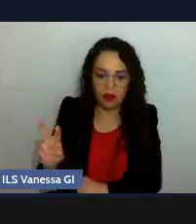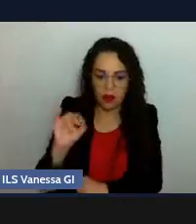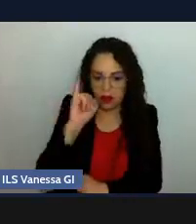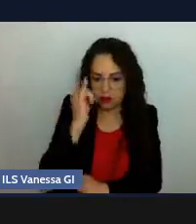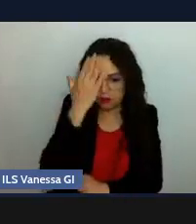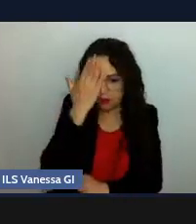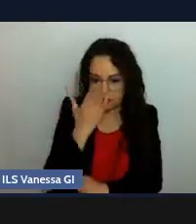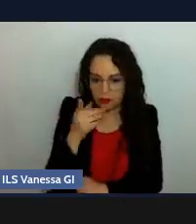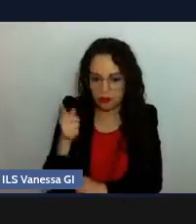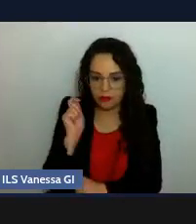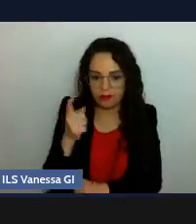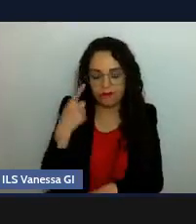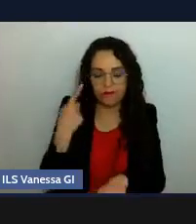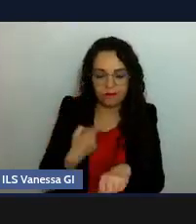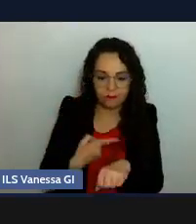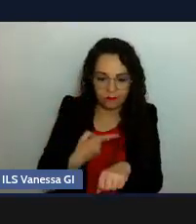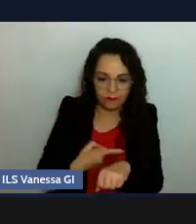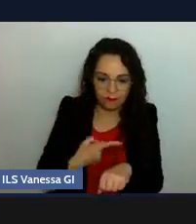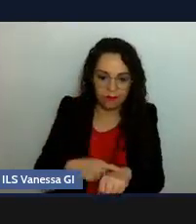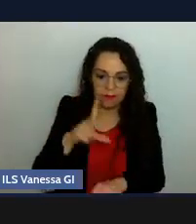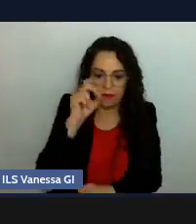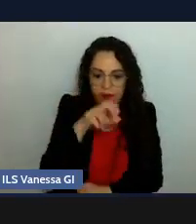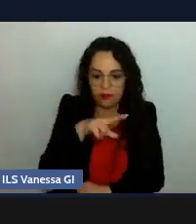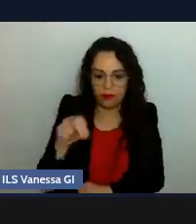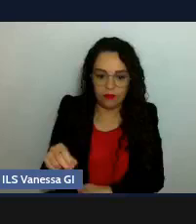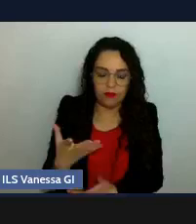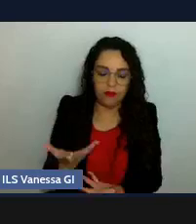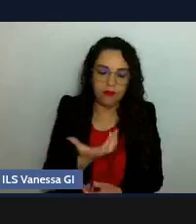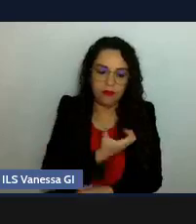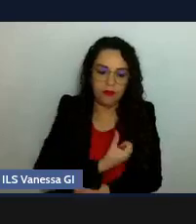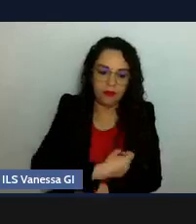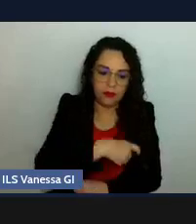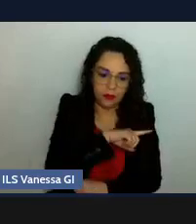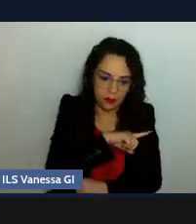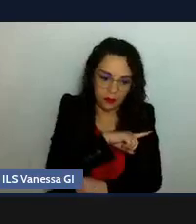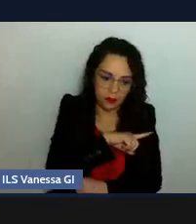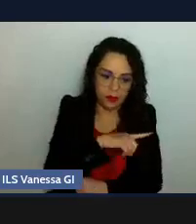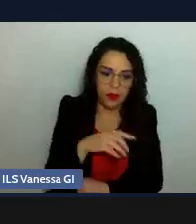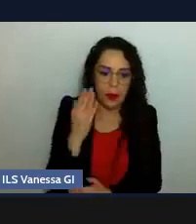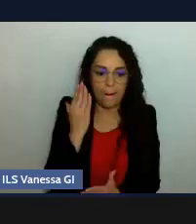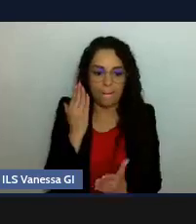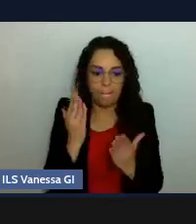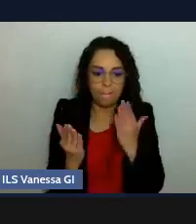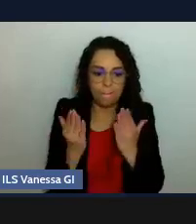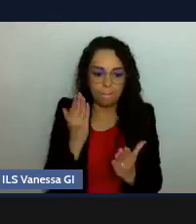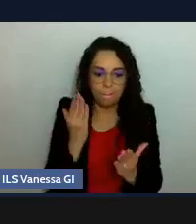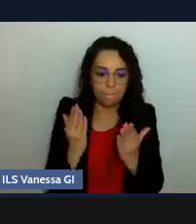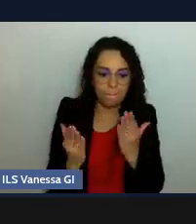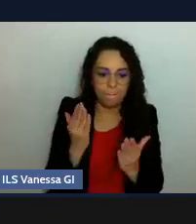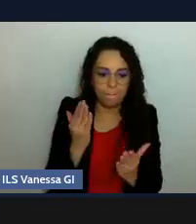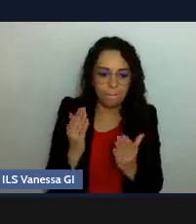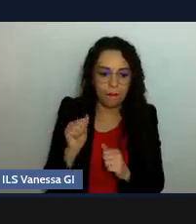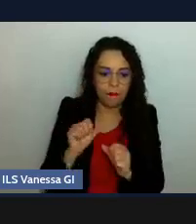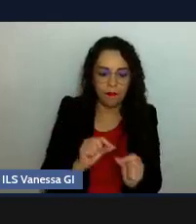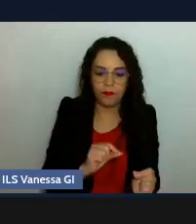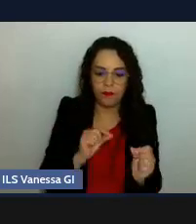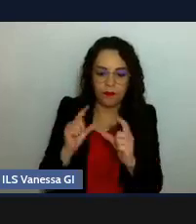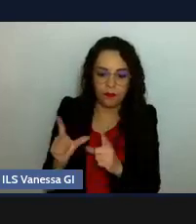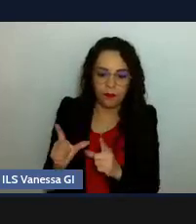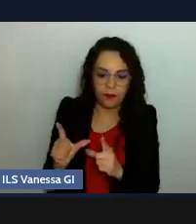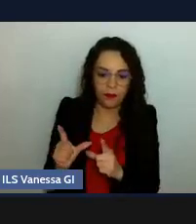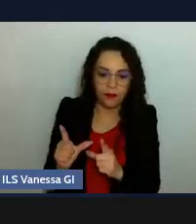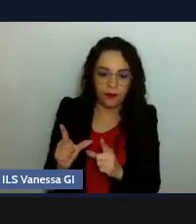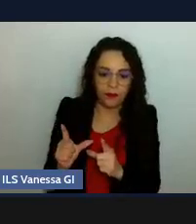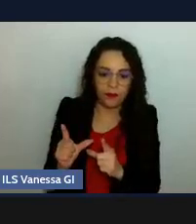ciertos hábitos perjudican a la salud. Sin embargo, está el contraste de el deporte lo fomenta, el movimiento,